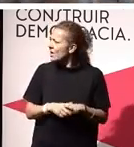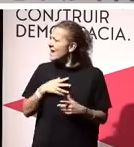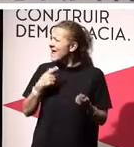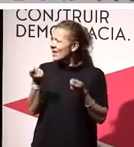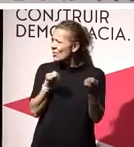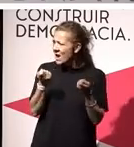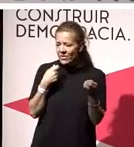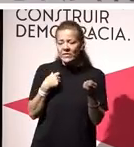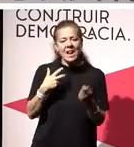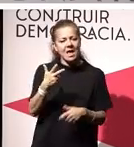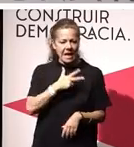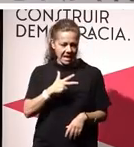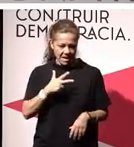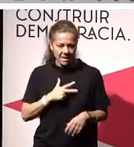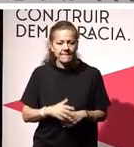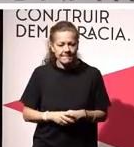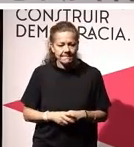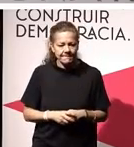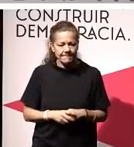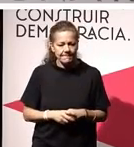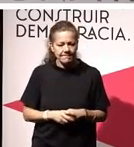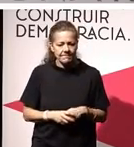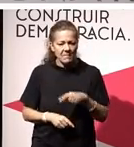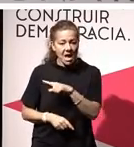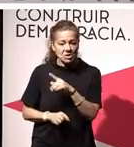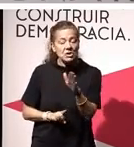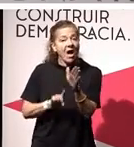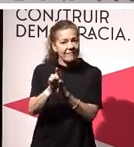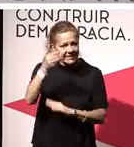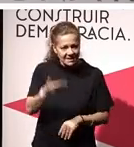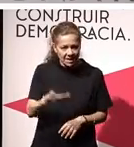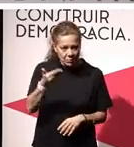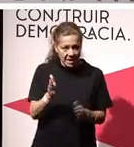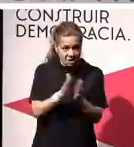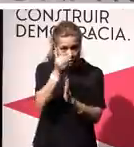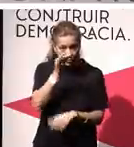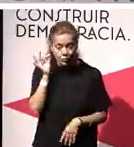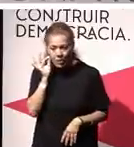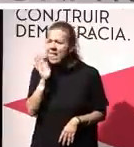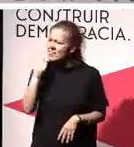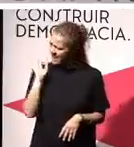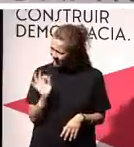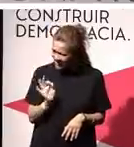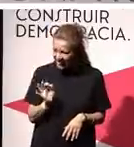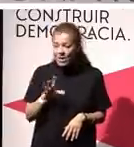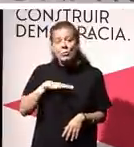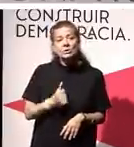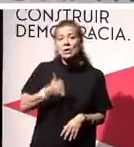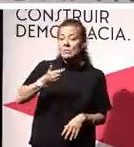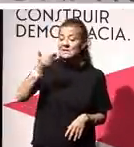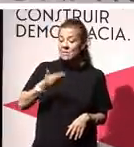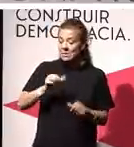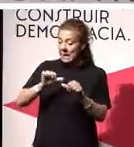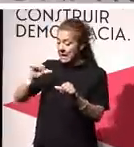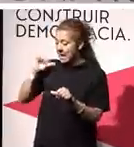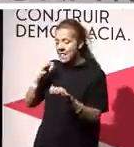regulación del cannabis. Son avances muy importantes, compañeros y compañeras, de verdad que lo son, quizás los más importantes en los